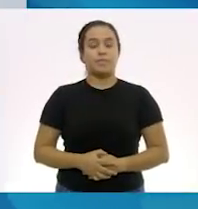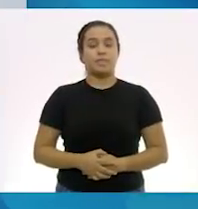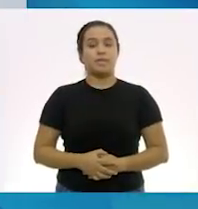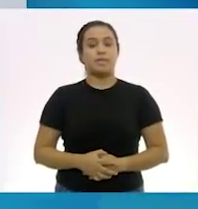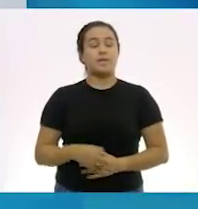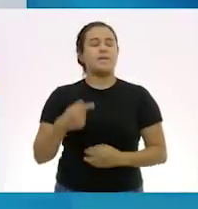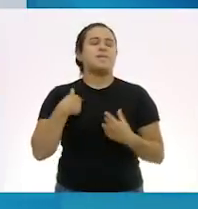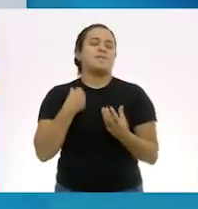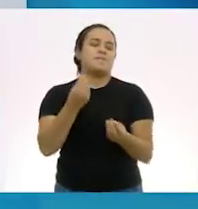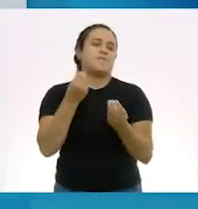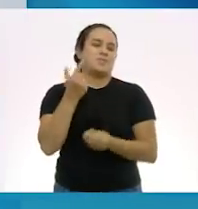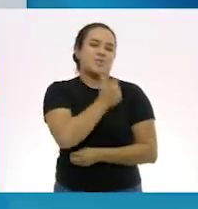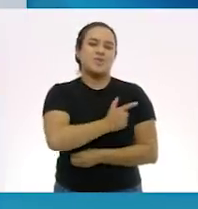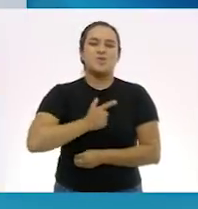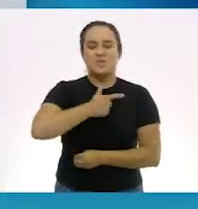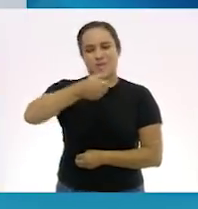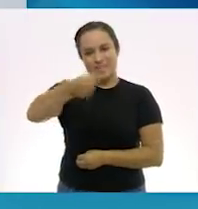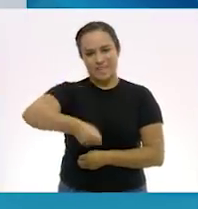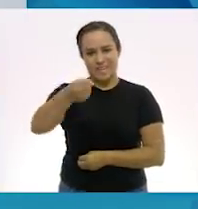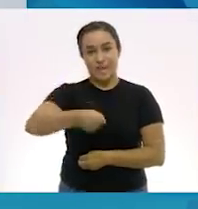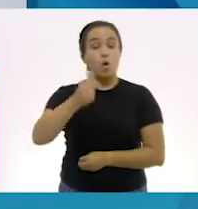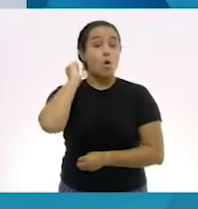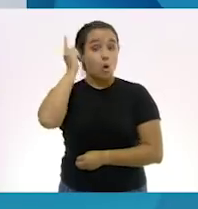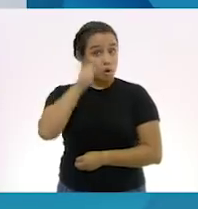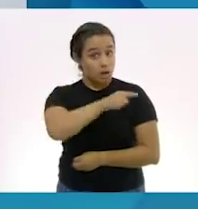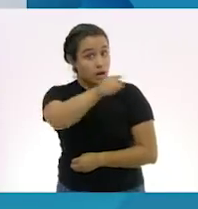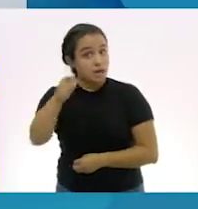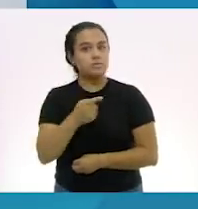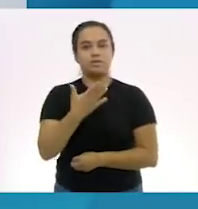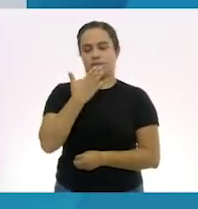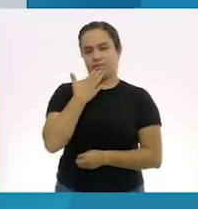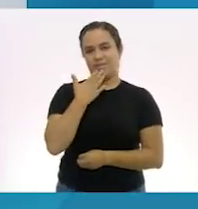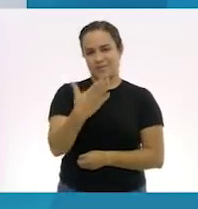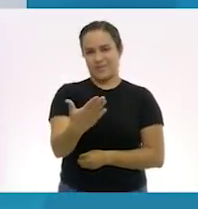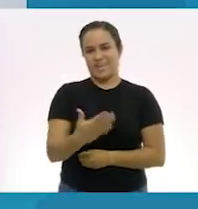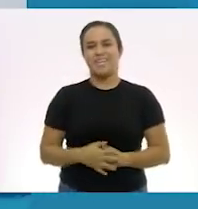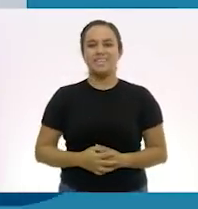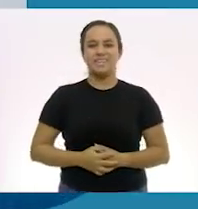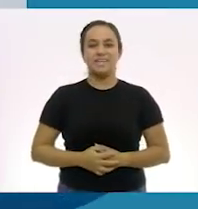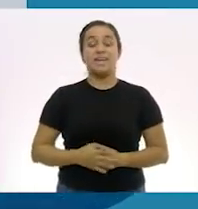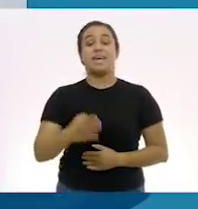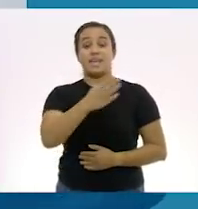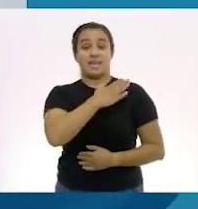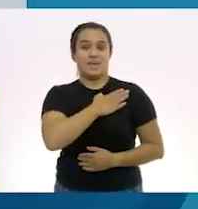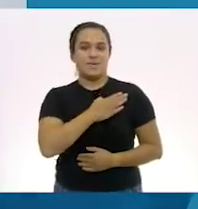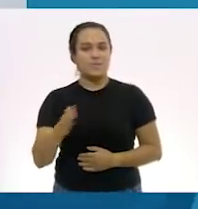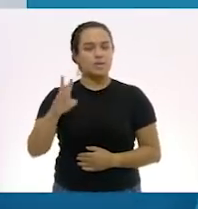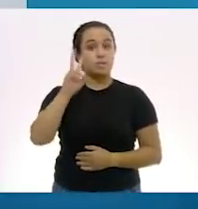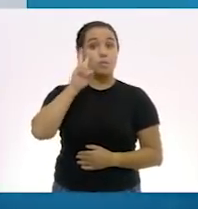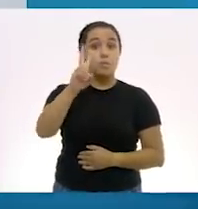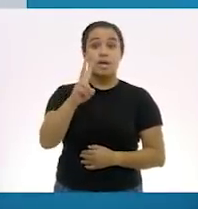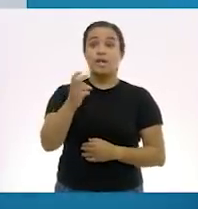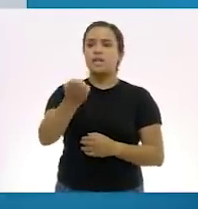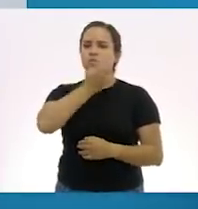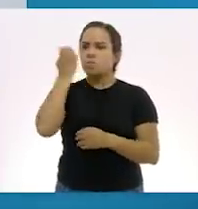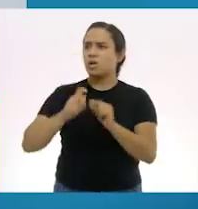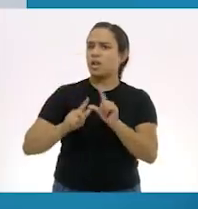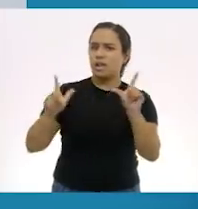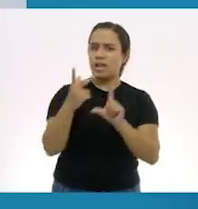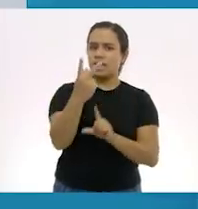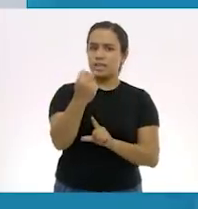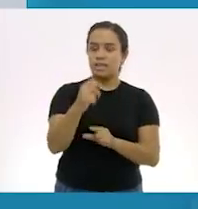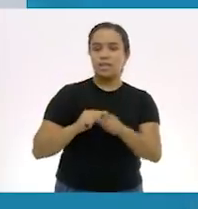encuentras? Muy contento, porque hoy tenemos el gusto de estar junto con ustedes en esta clase de cuarto grado de artes. ¿Estamos listos en